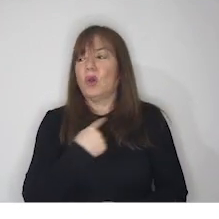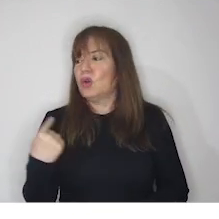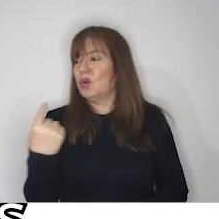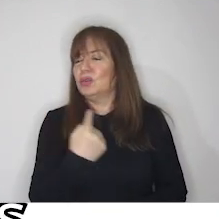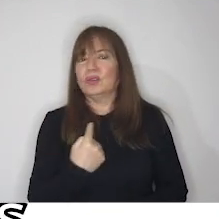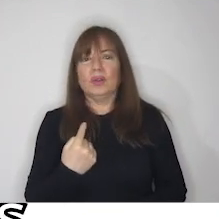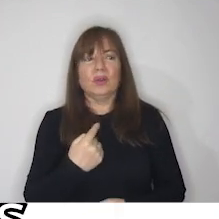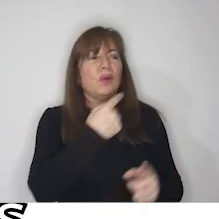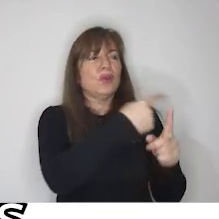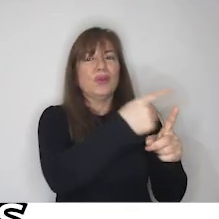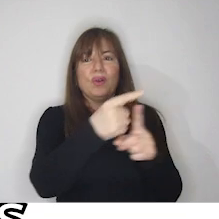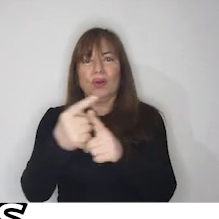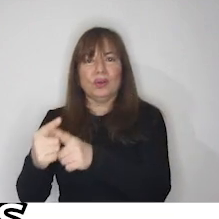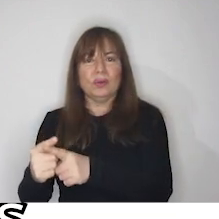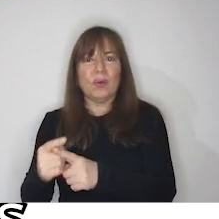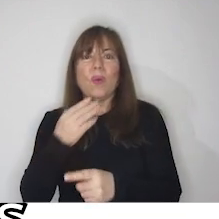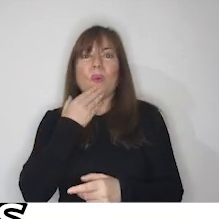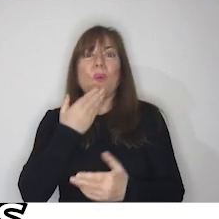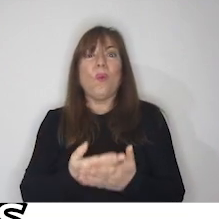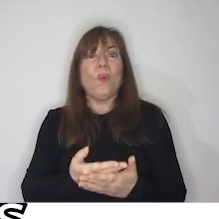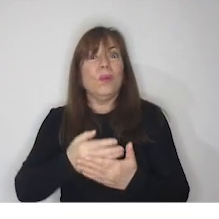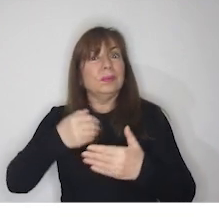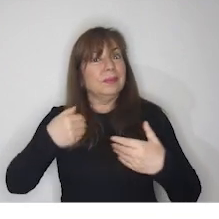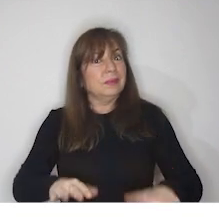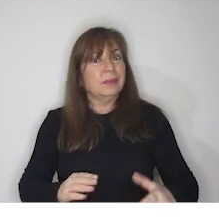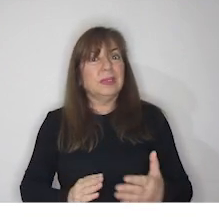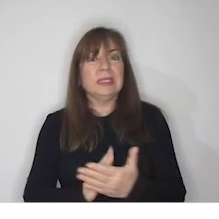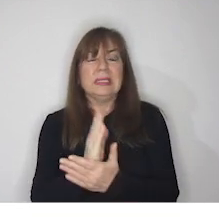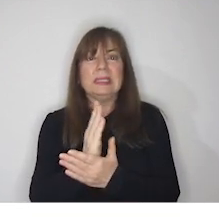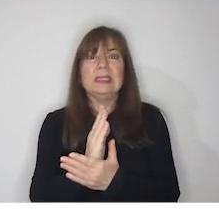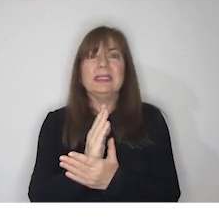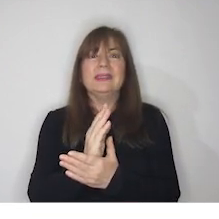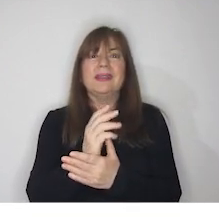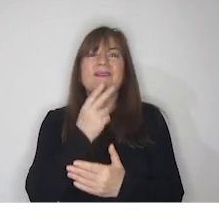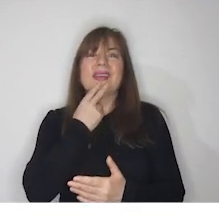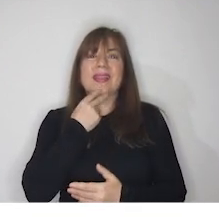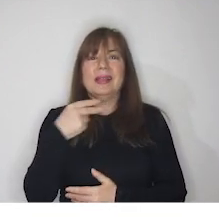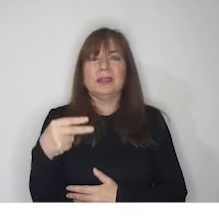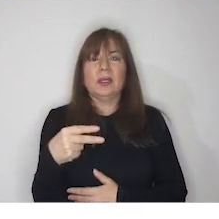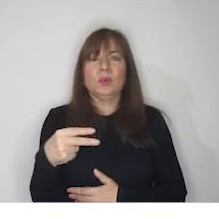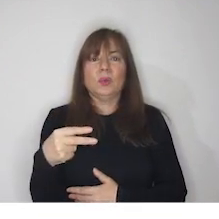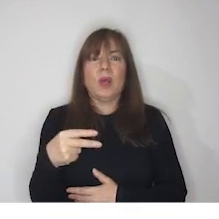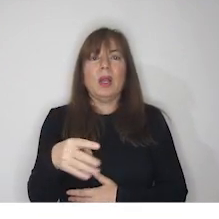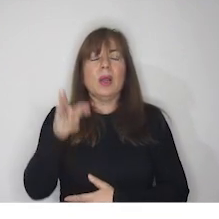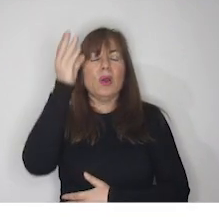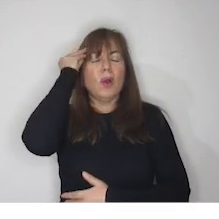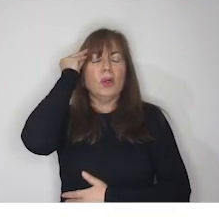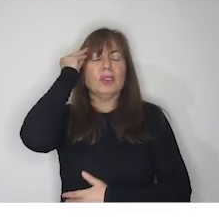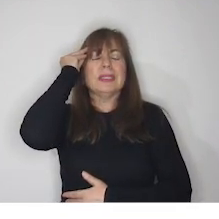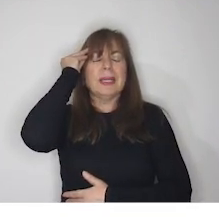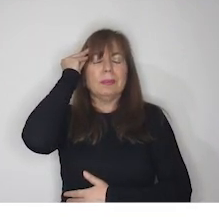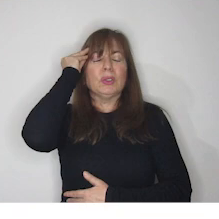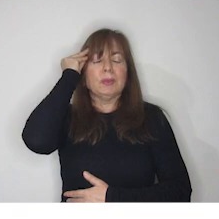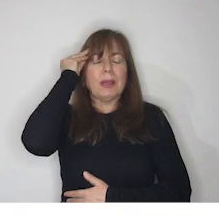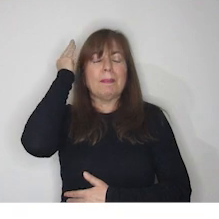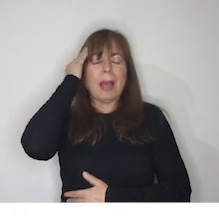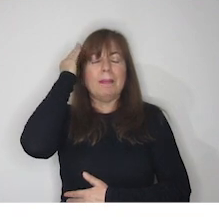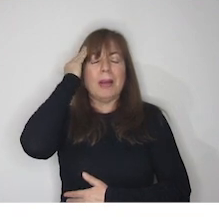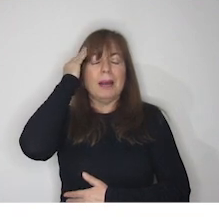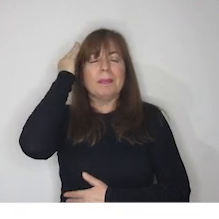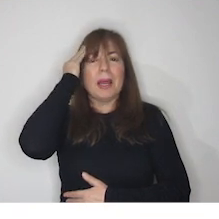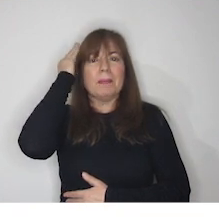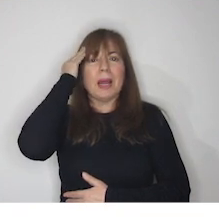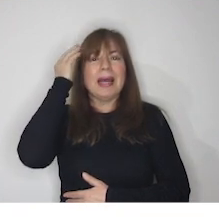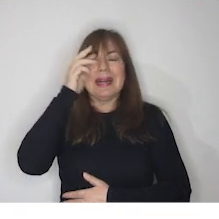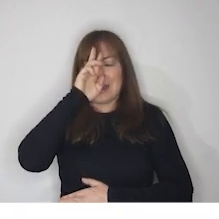que nos llevan a tomar decisiones importantes con nosotros mismos y con el resto. Cuando ya inicias tu vida sexual, estos conceptos